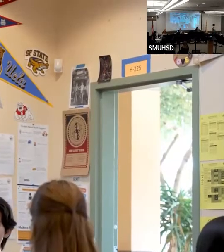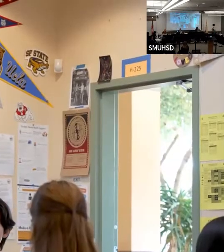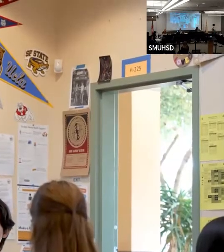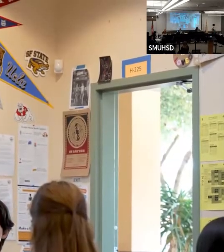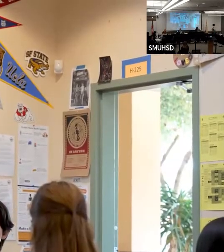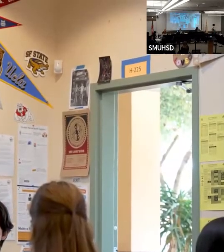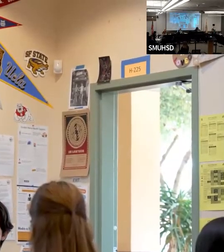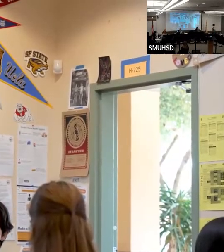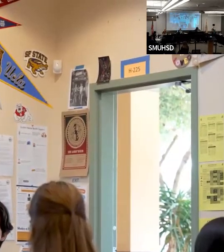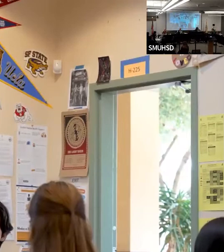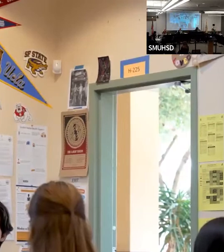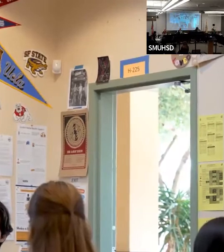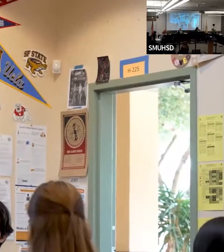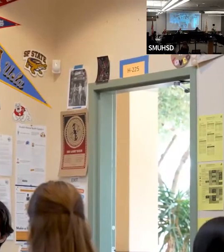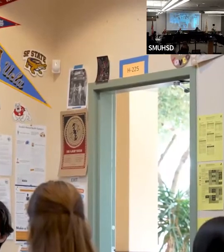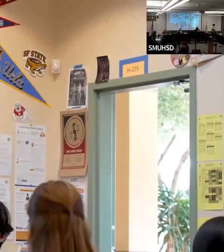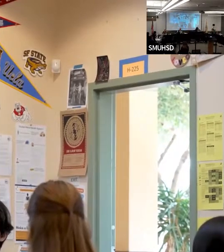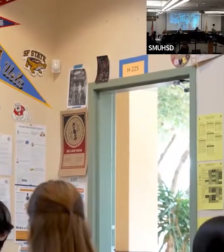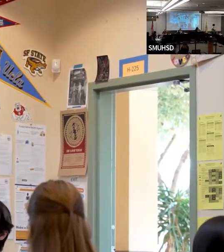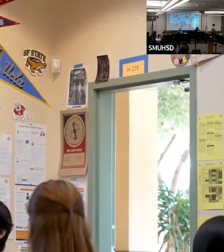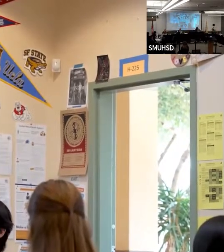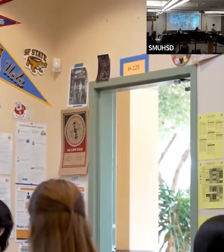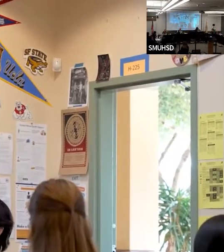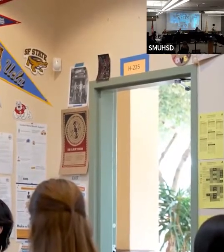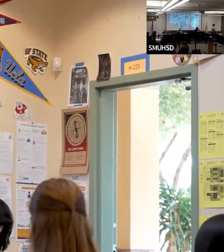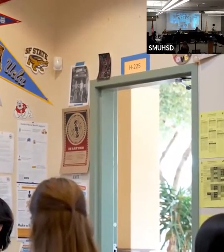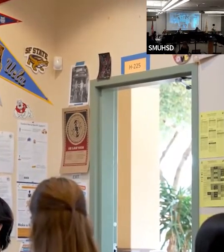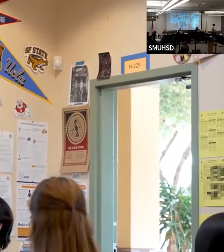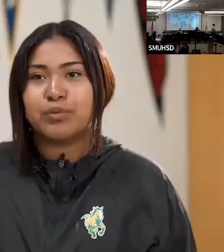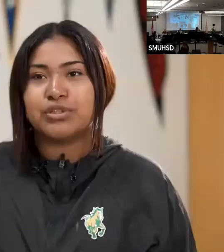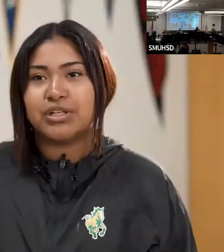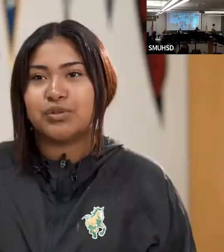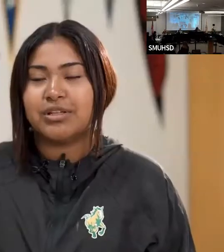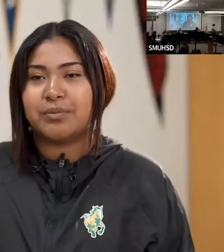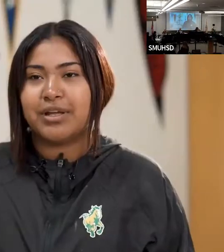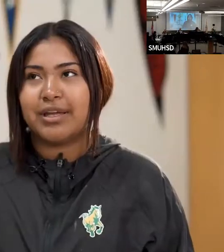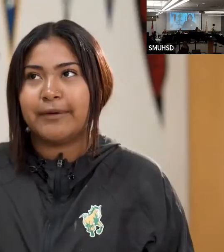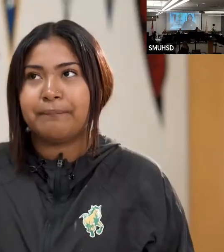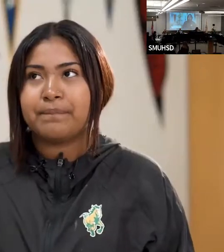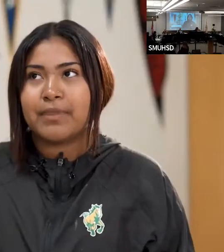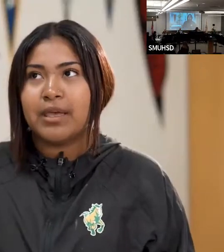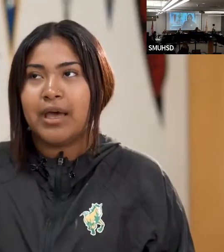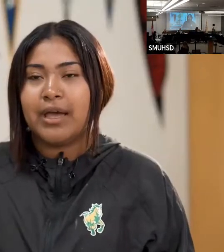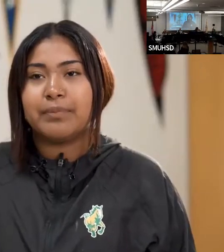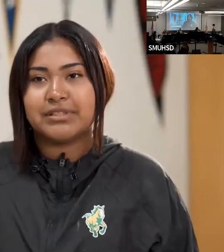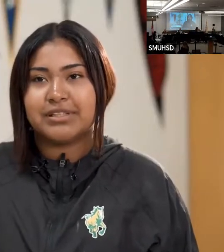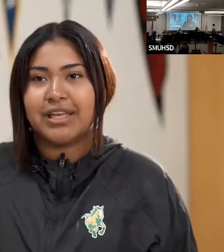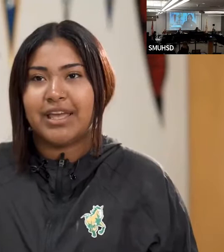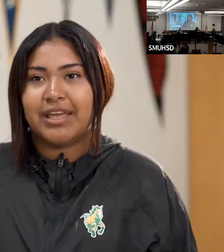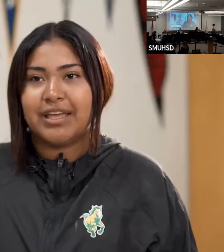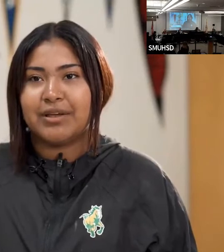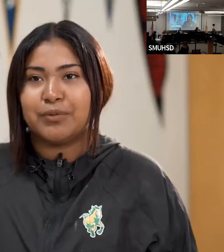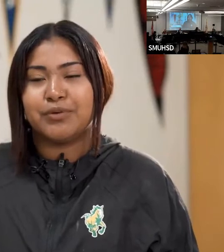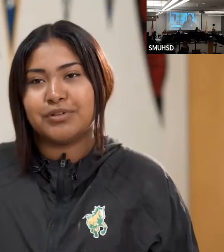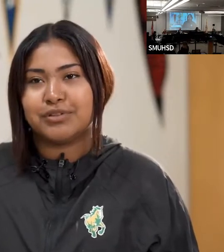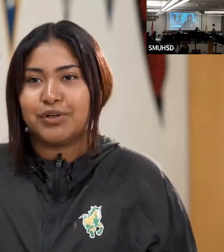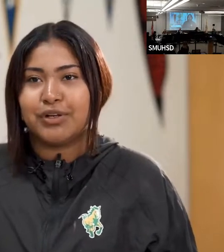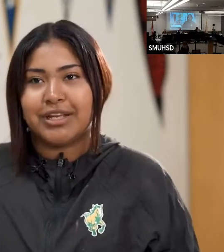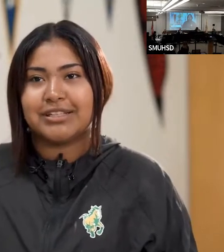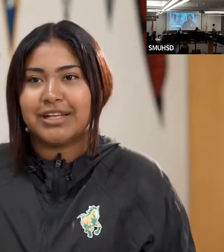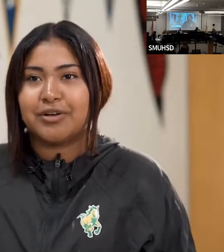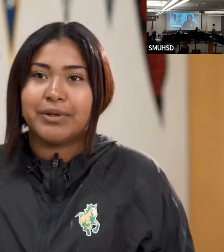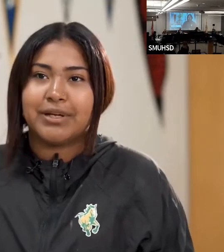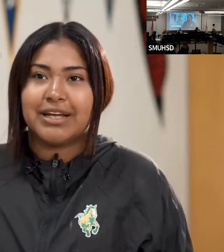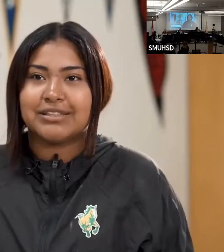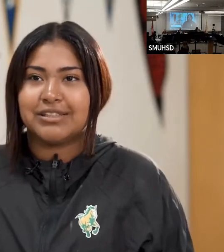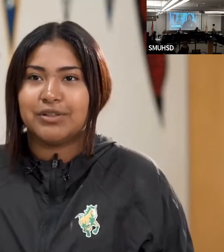ir y que me van a asistir con lo que yo necesite. Ayuda mucho a los estudiantes porque hay veces de que uno no